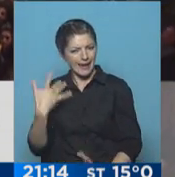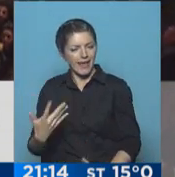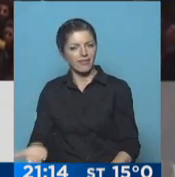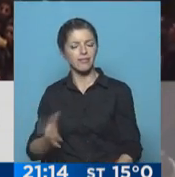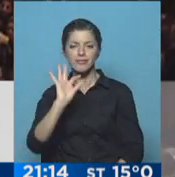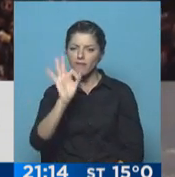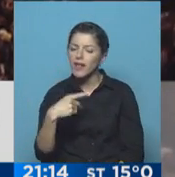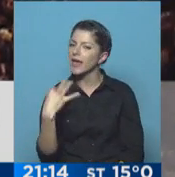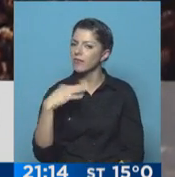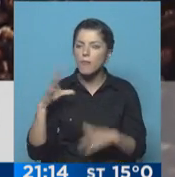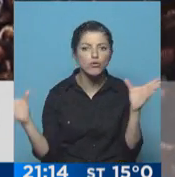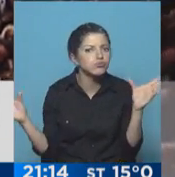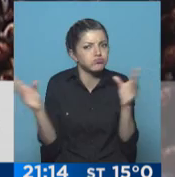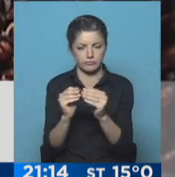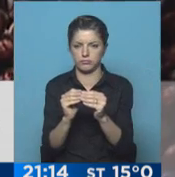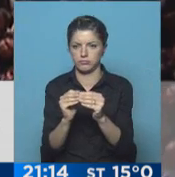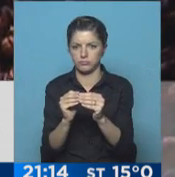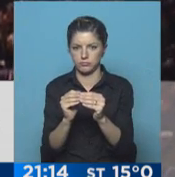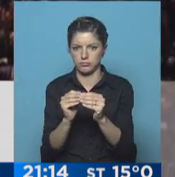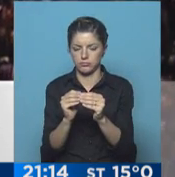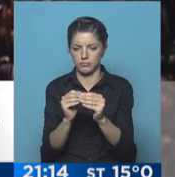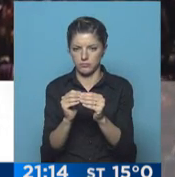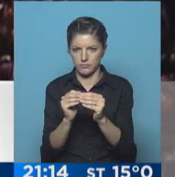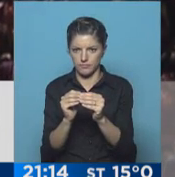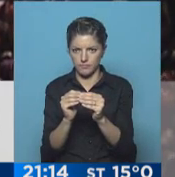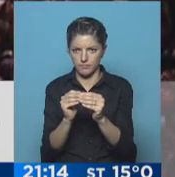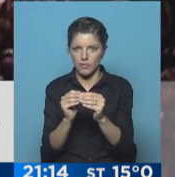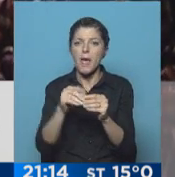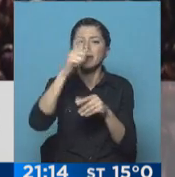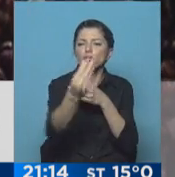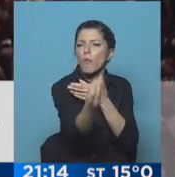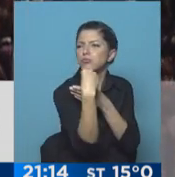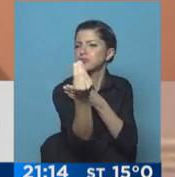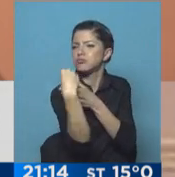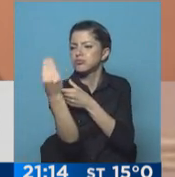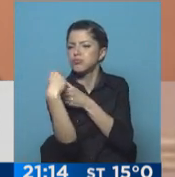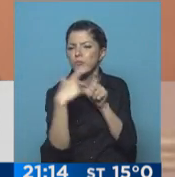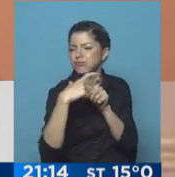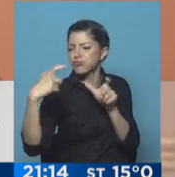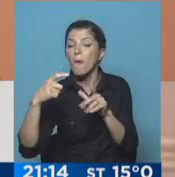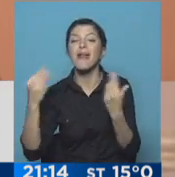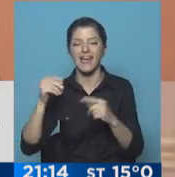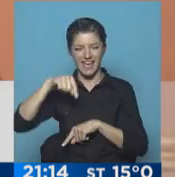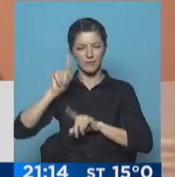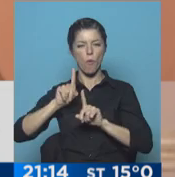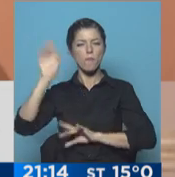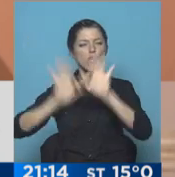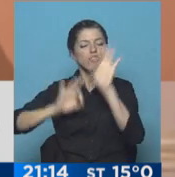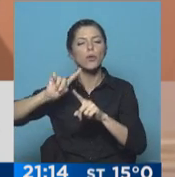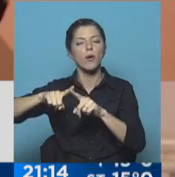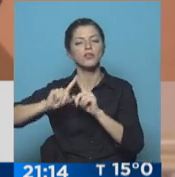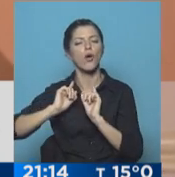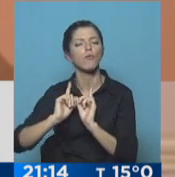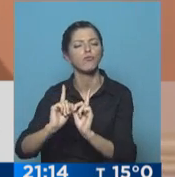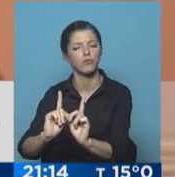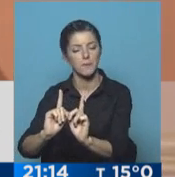que unir la mayor cantidad de voluntades para que este proyecto político siga adelante.